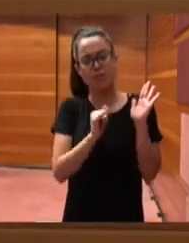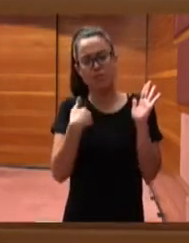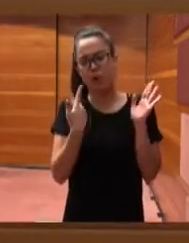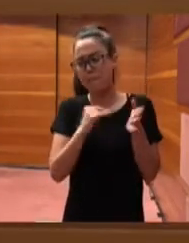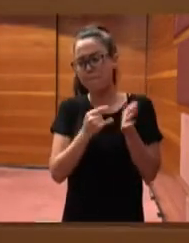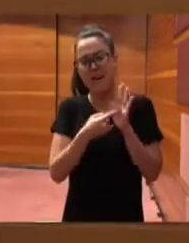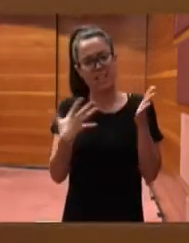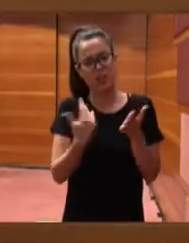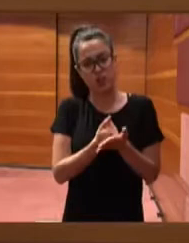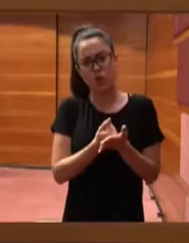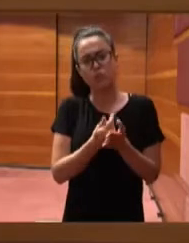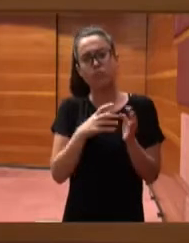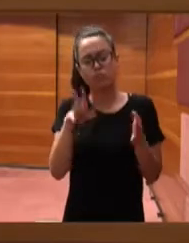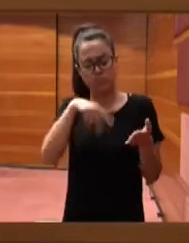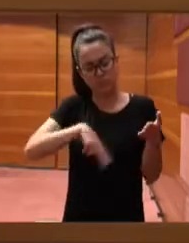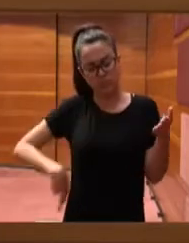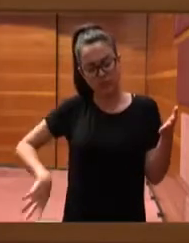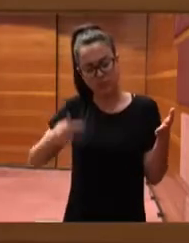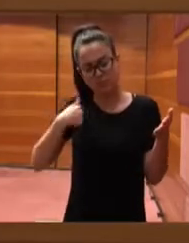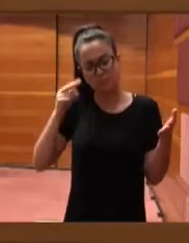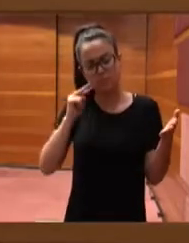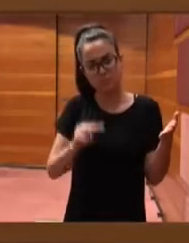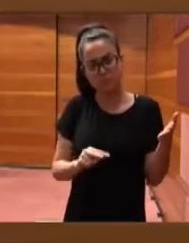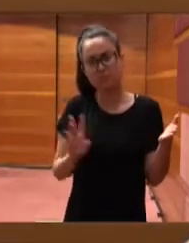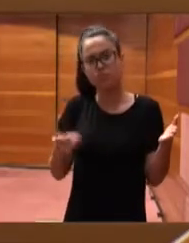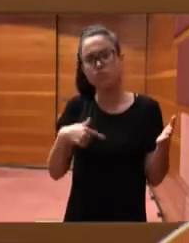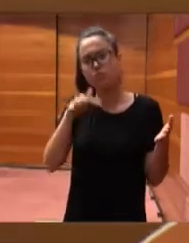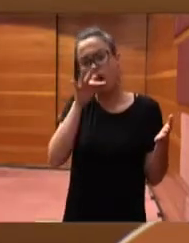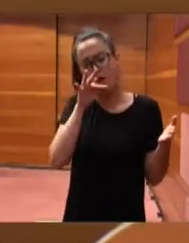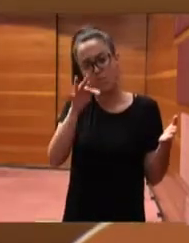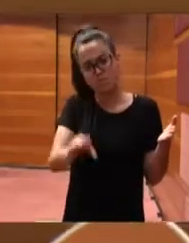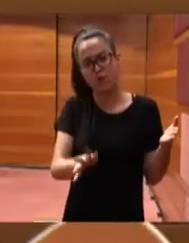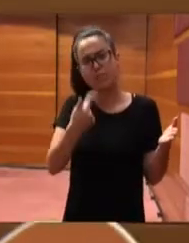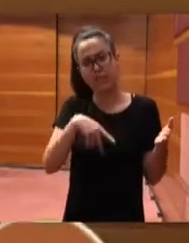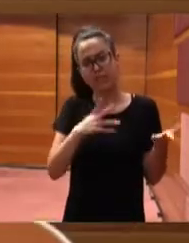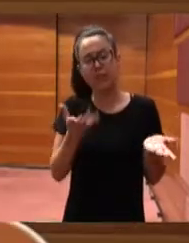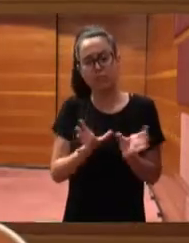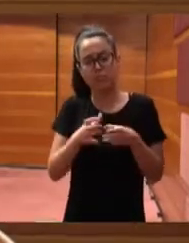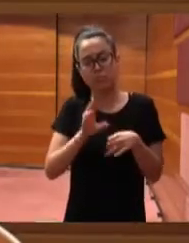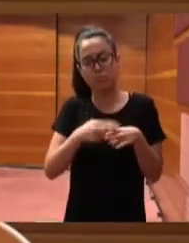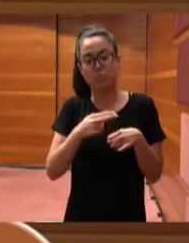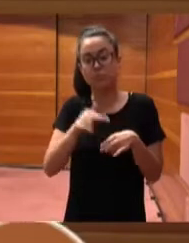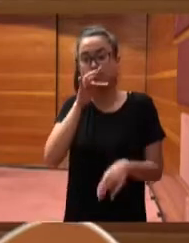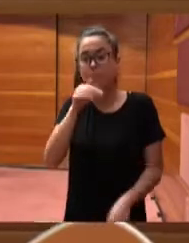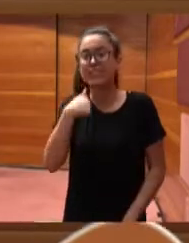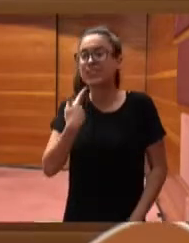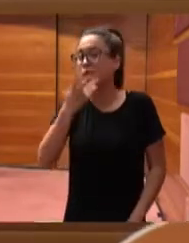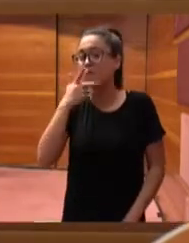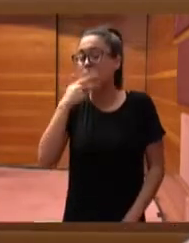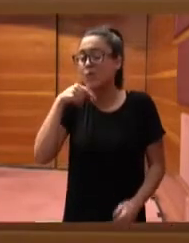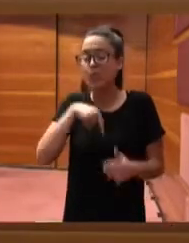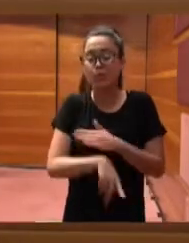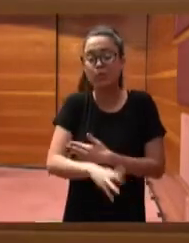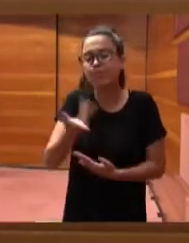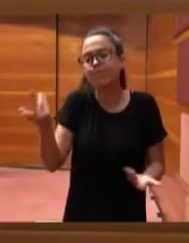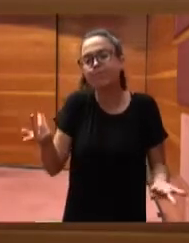de transparencia y de participación y veo que es una de las promesas que se formularon en el plan de legislatura, ¿no? Pero no conozco el programa en profundidad. No sé qué